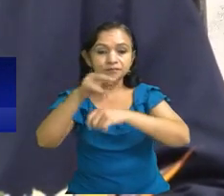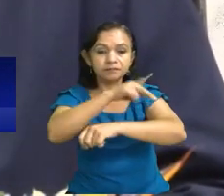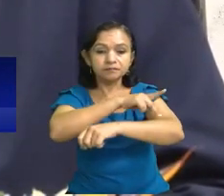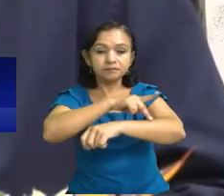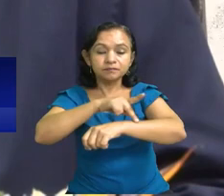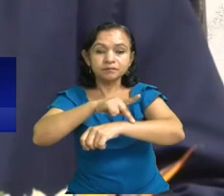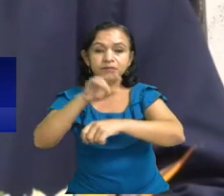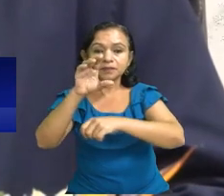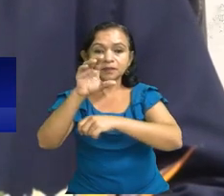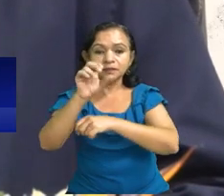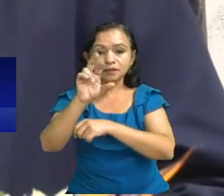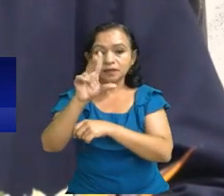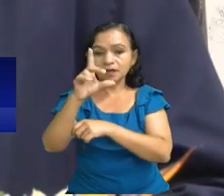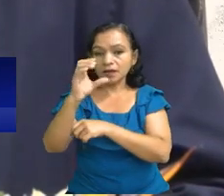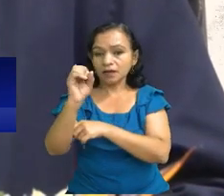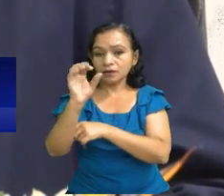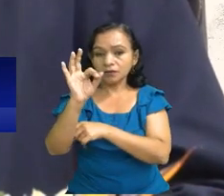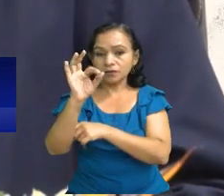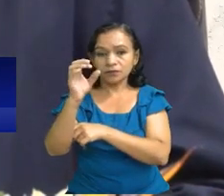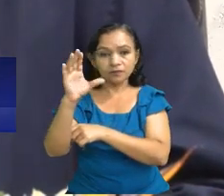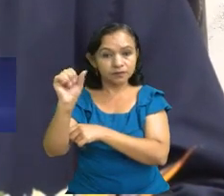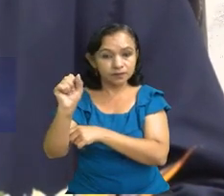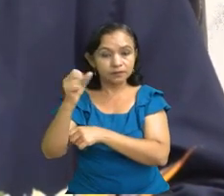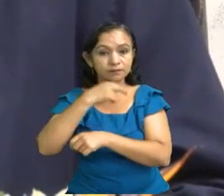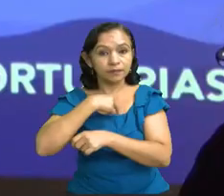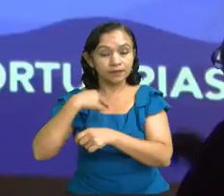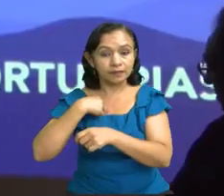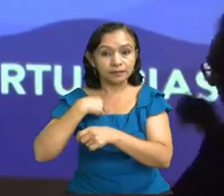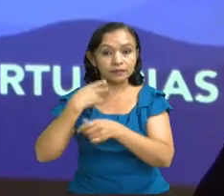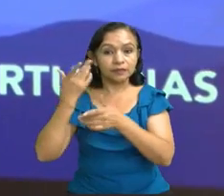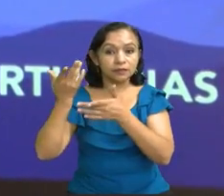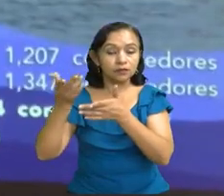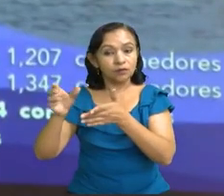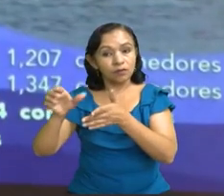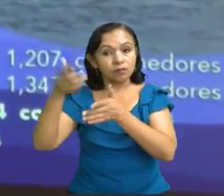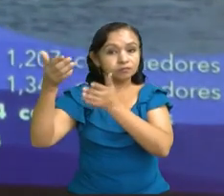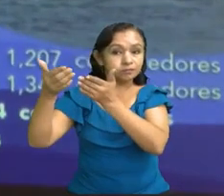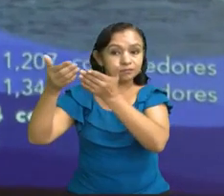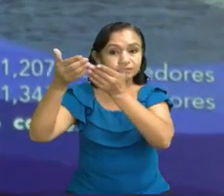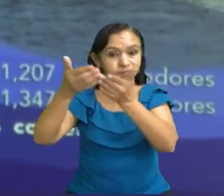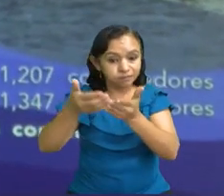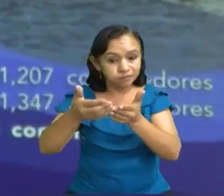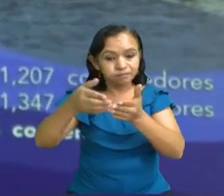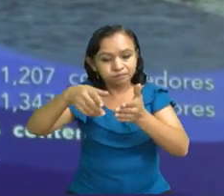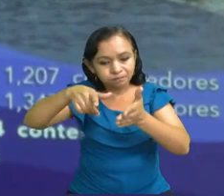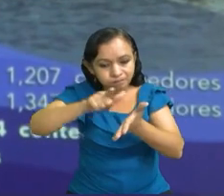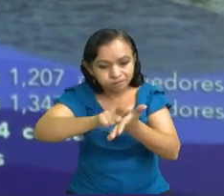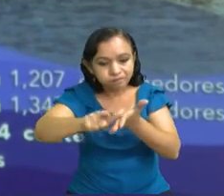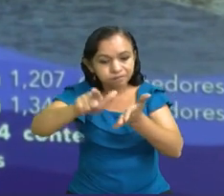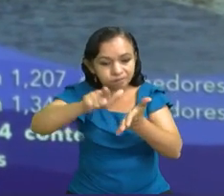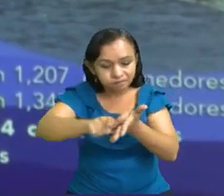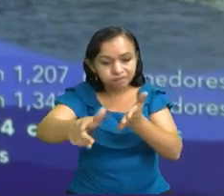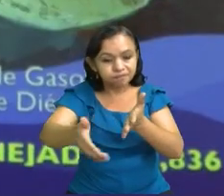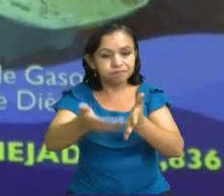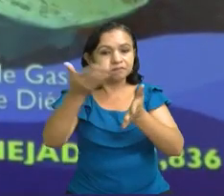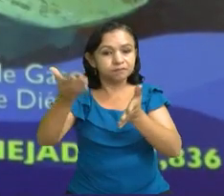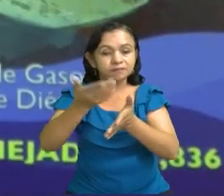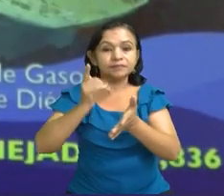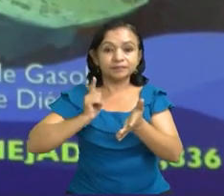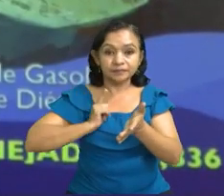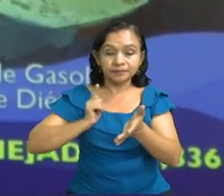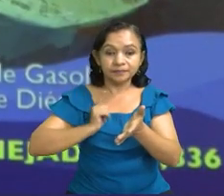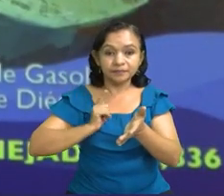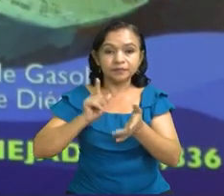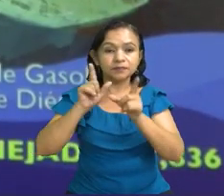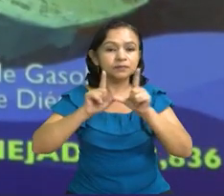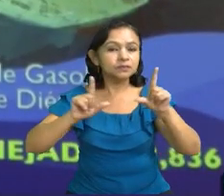Carlos Fonseca, que vamos a tener que traer una draga a finales de este año, que la tenemos ahorita dragando un